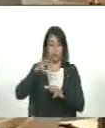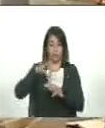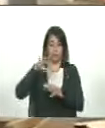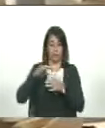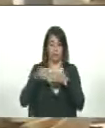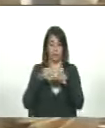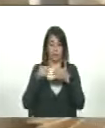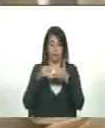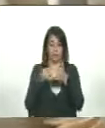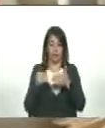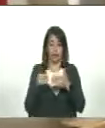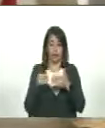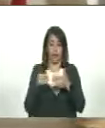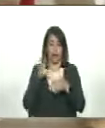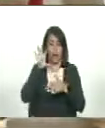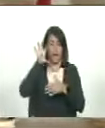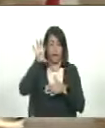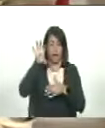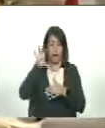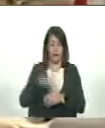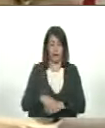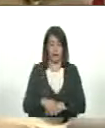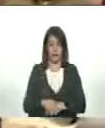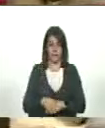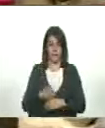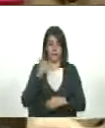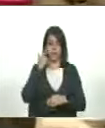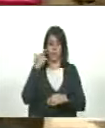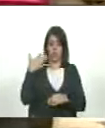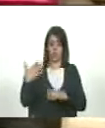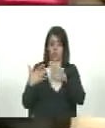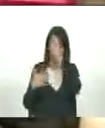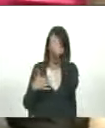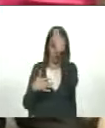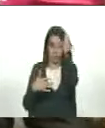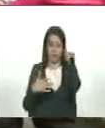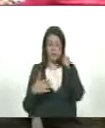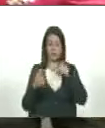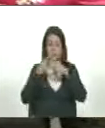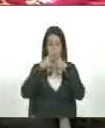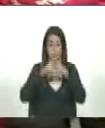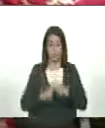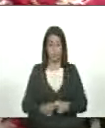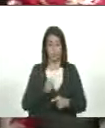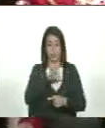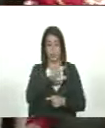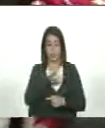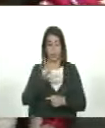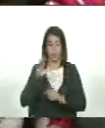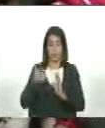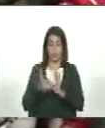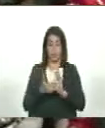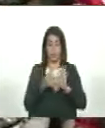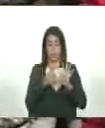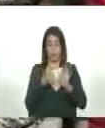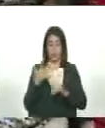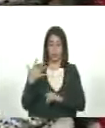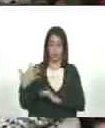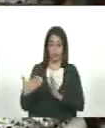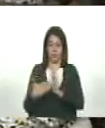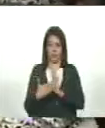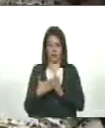en divisas. Un país que estaba acostumbrado a unos ingresos entre 55.000 y